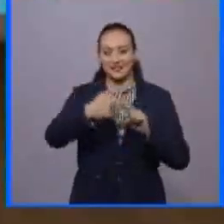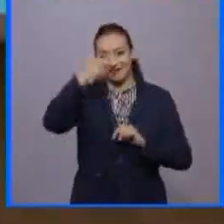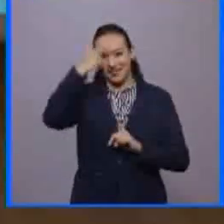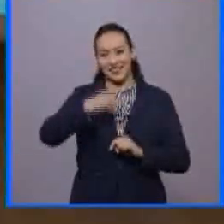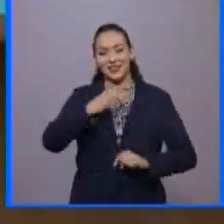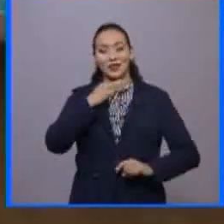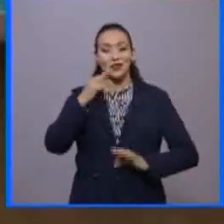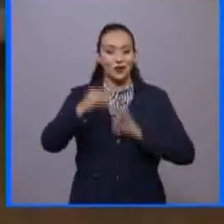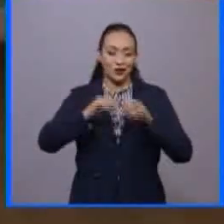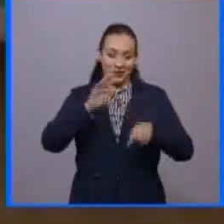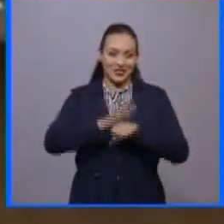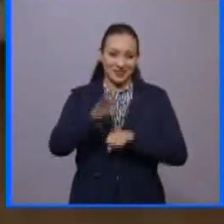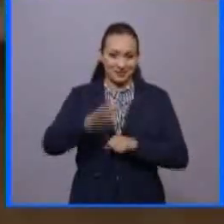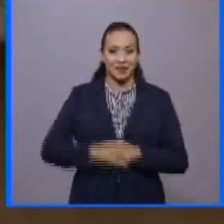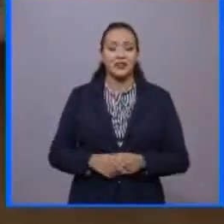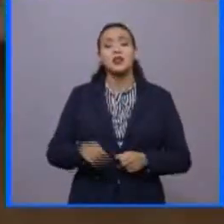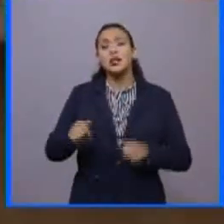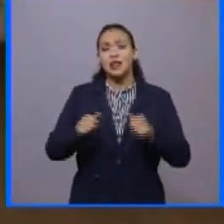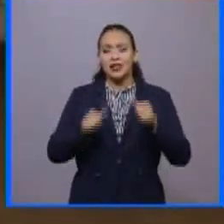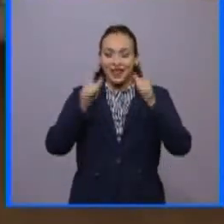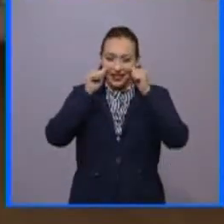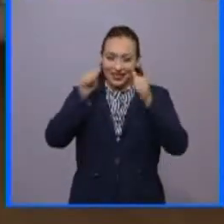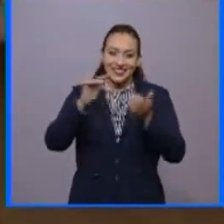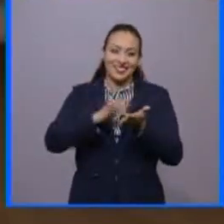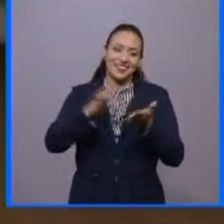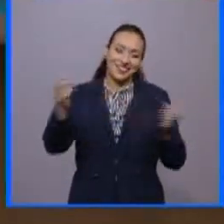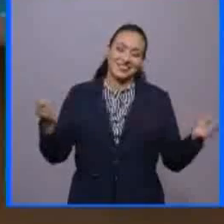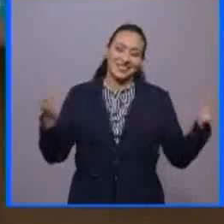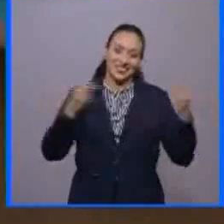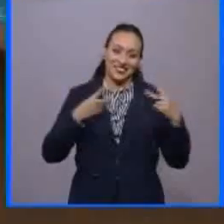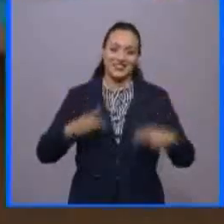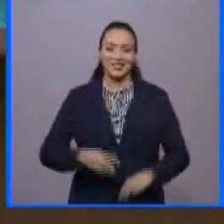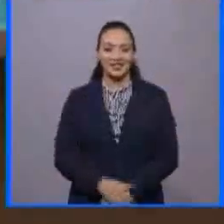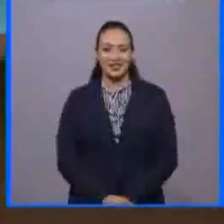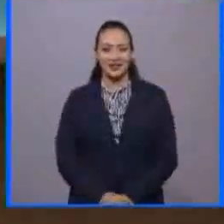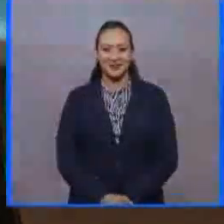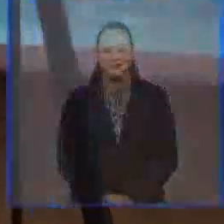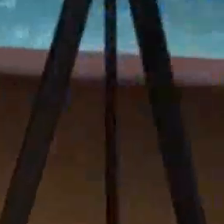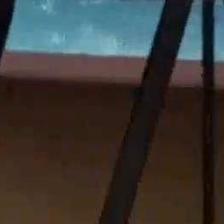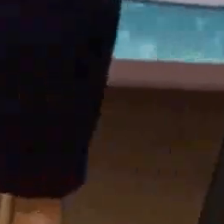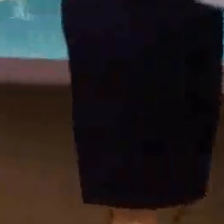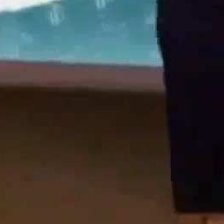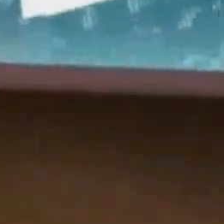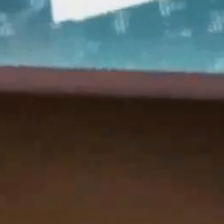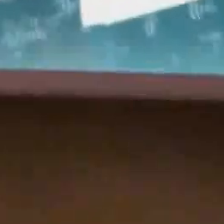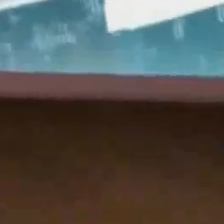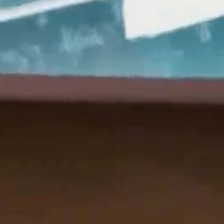con más información. Soy Citlali Pérez. Hasta pronto.